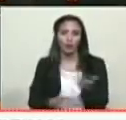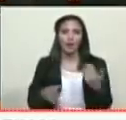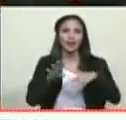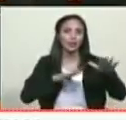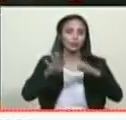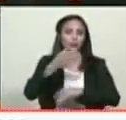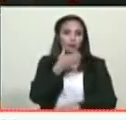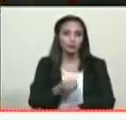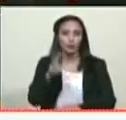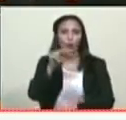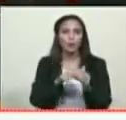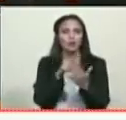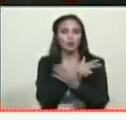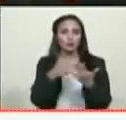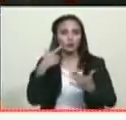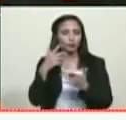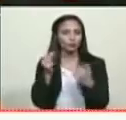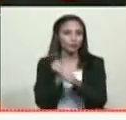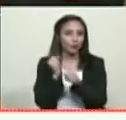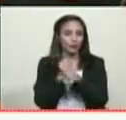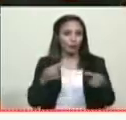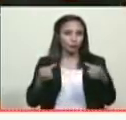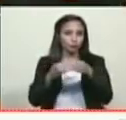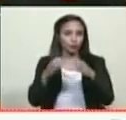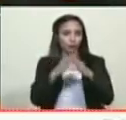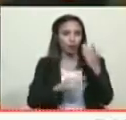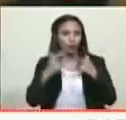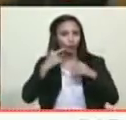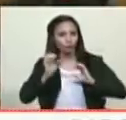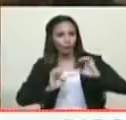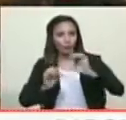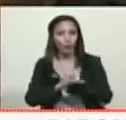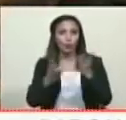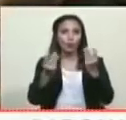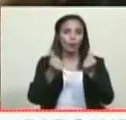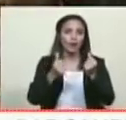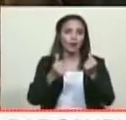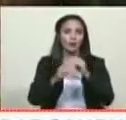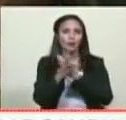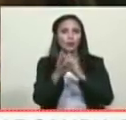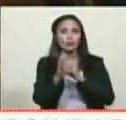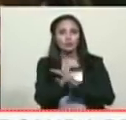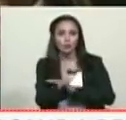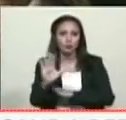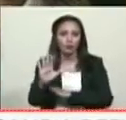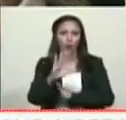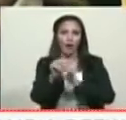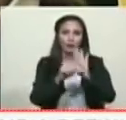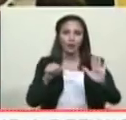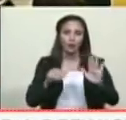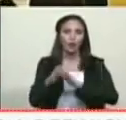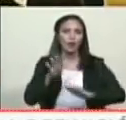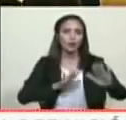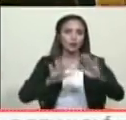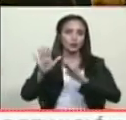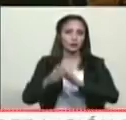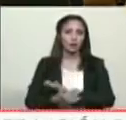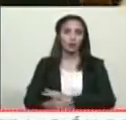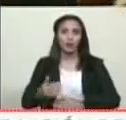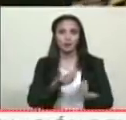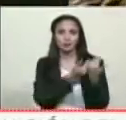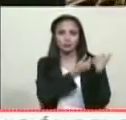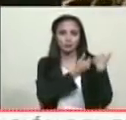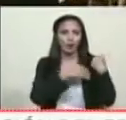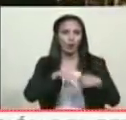de 2018, actuando de conformidad con lo previsto en el numeral 5 del artículo 15 del Reglamento Ejecutivo